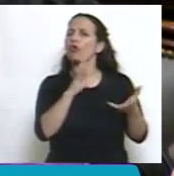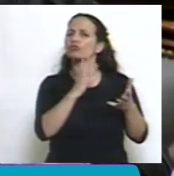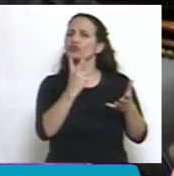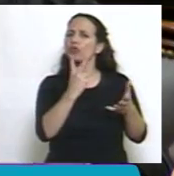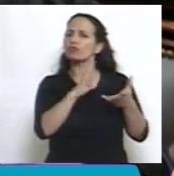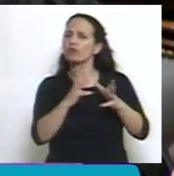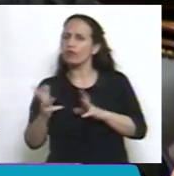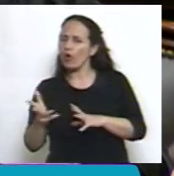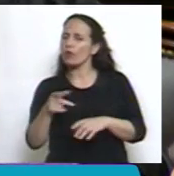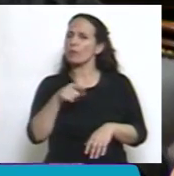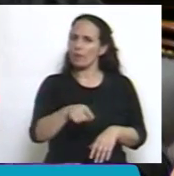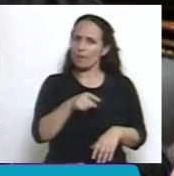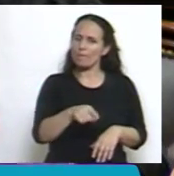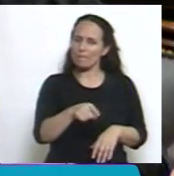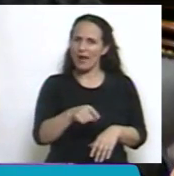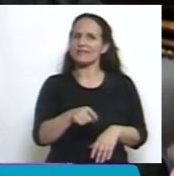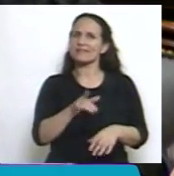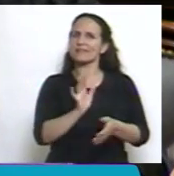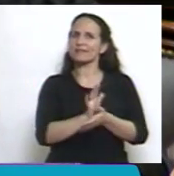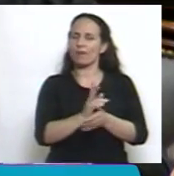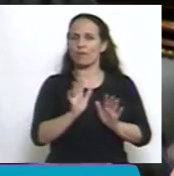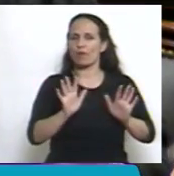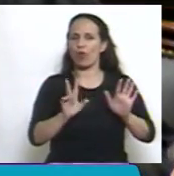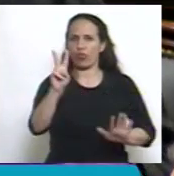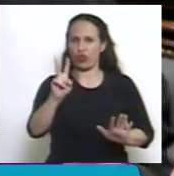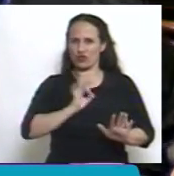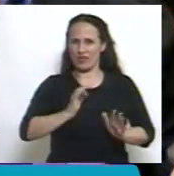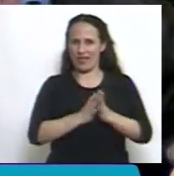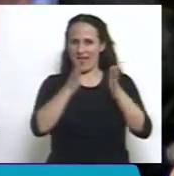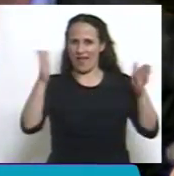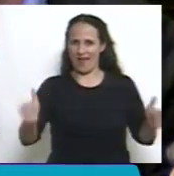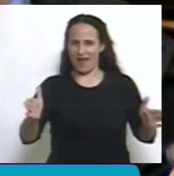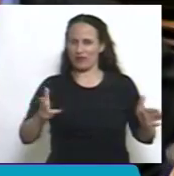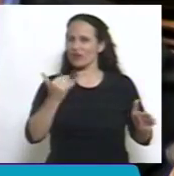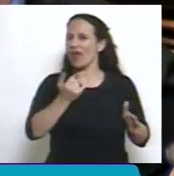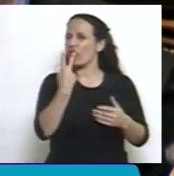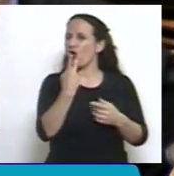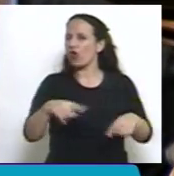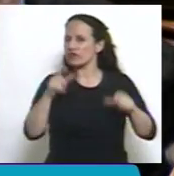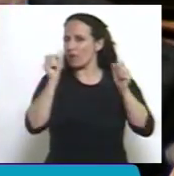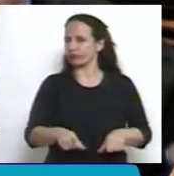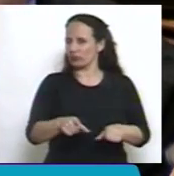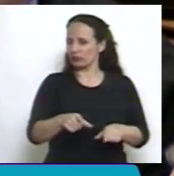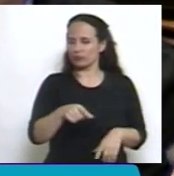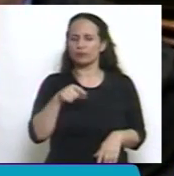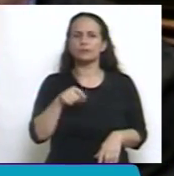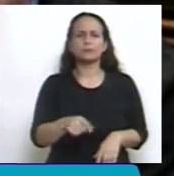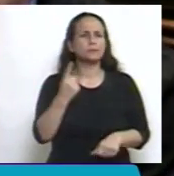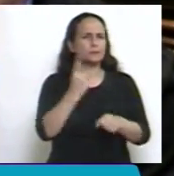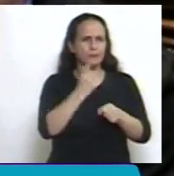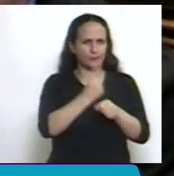metodologías que han atravesado estos 12 años, o dos características. En primer